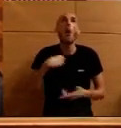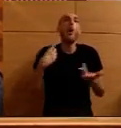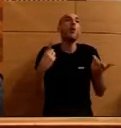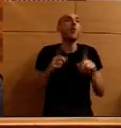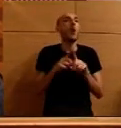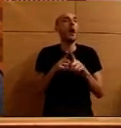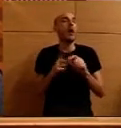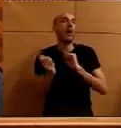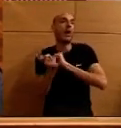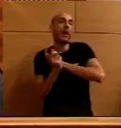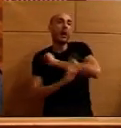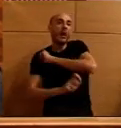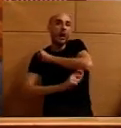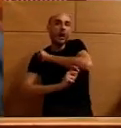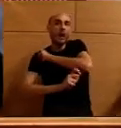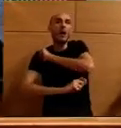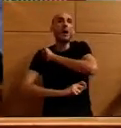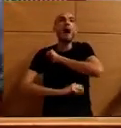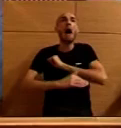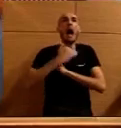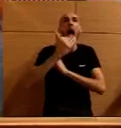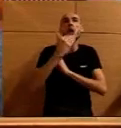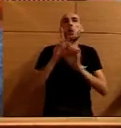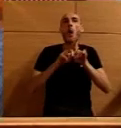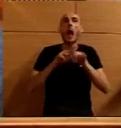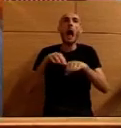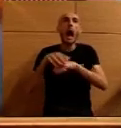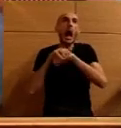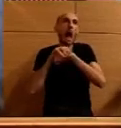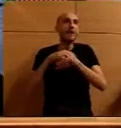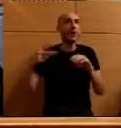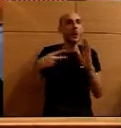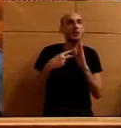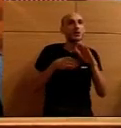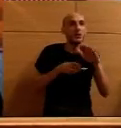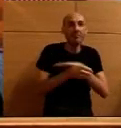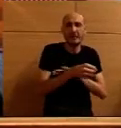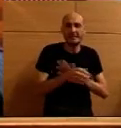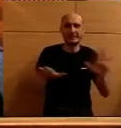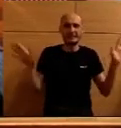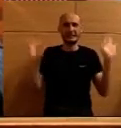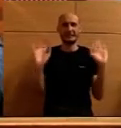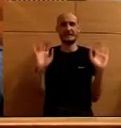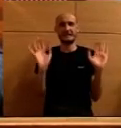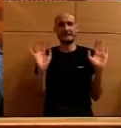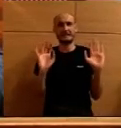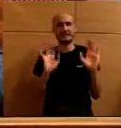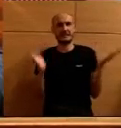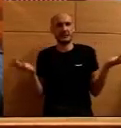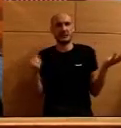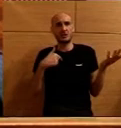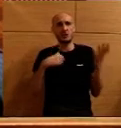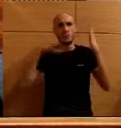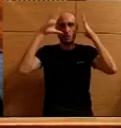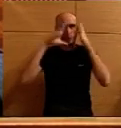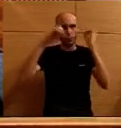como lo que usted insinúa, de colocar a ningún amigo ni nada por el estilo. Nosotros vamos a seguir el protocolo, que además está